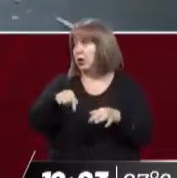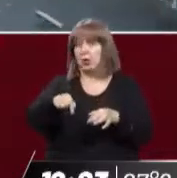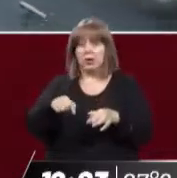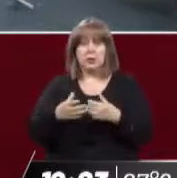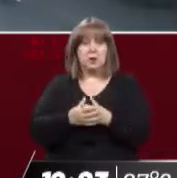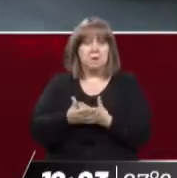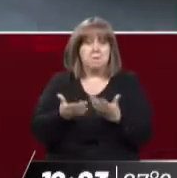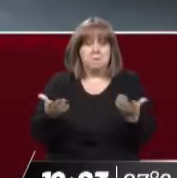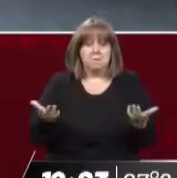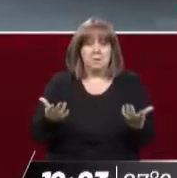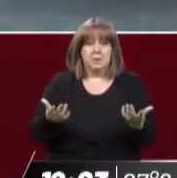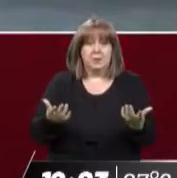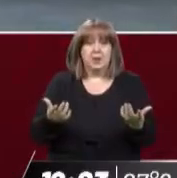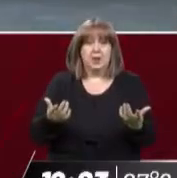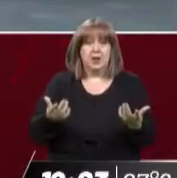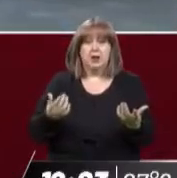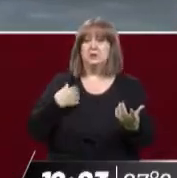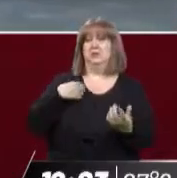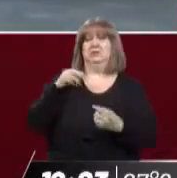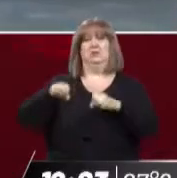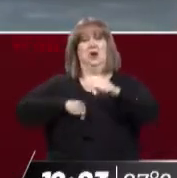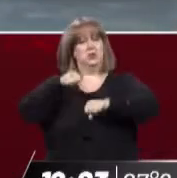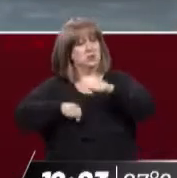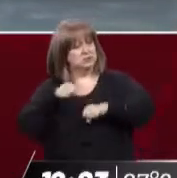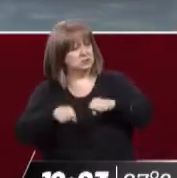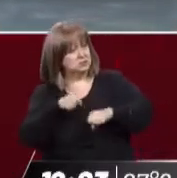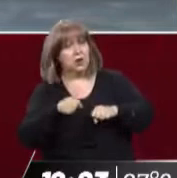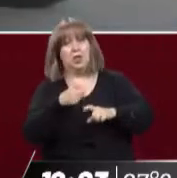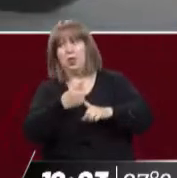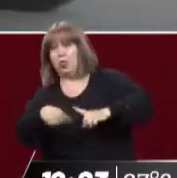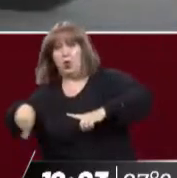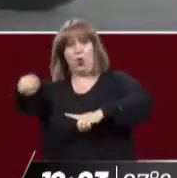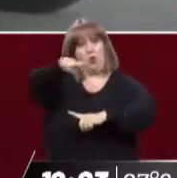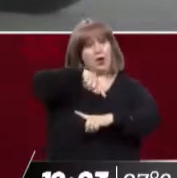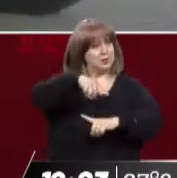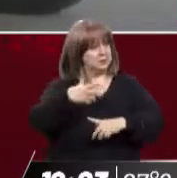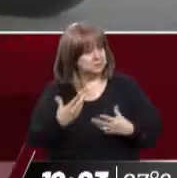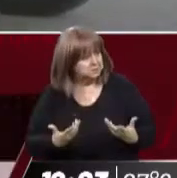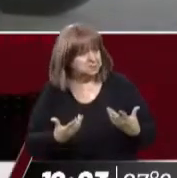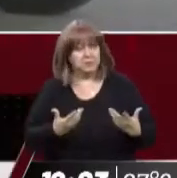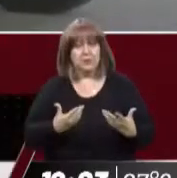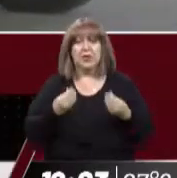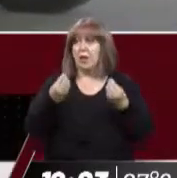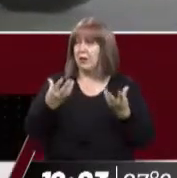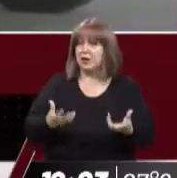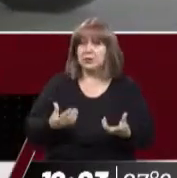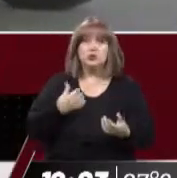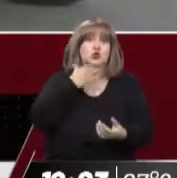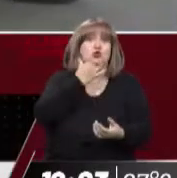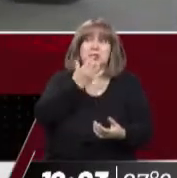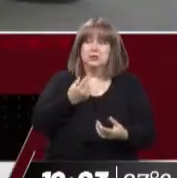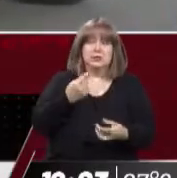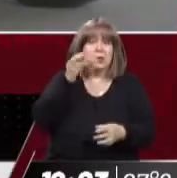Sí, me pegué la vuelta porque vi que estaban todos los autos acá. Ahora me dicen que no es la primera vez que pasa esto. No, varias veces ha